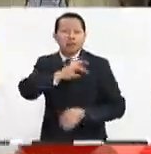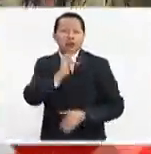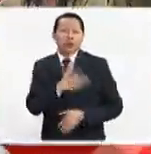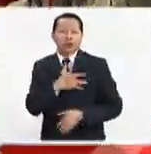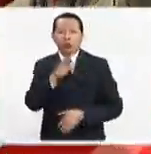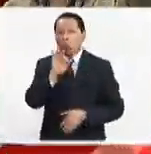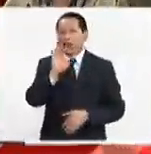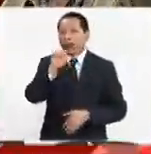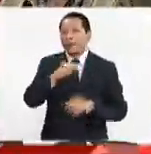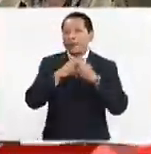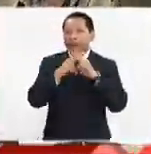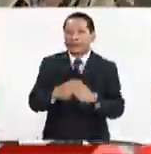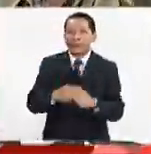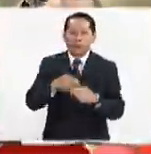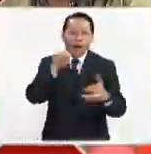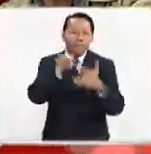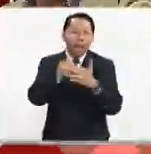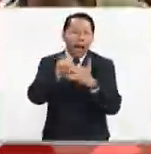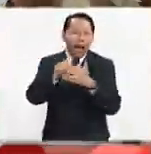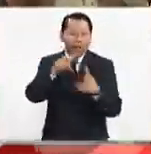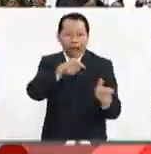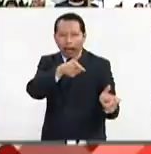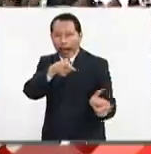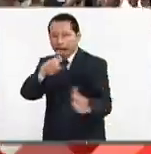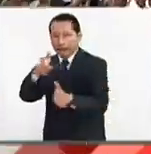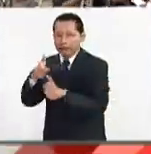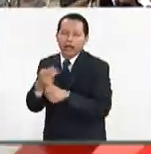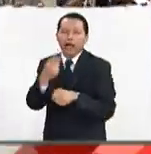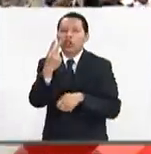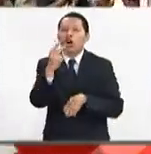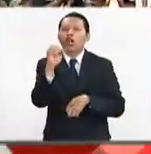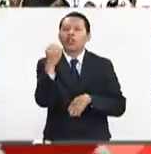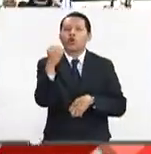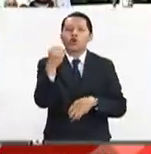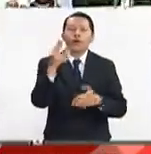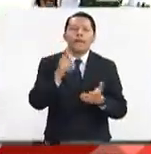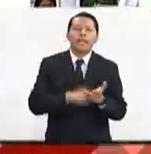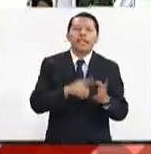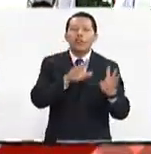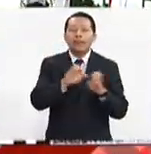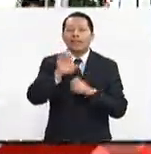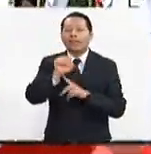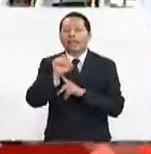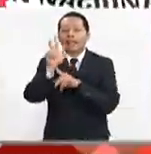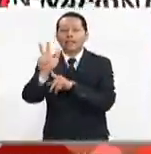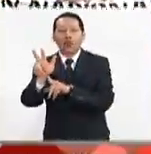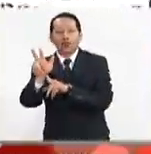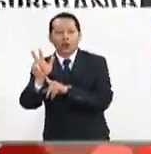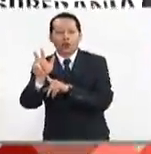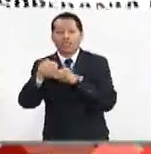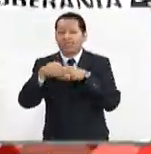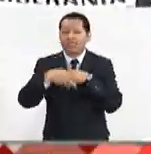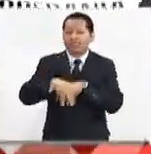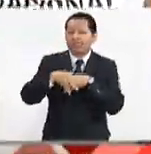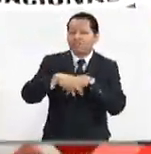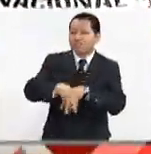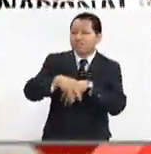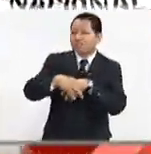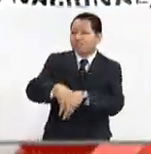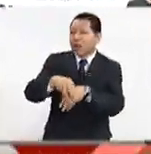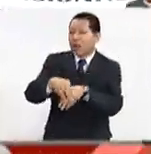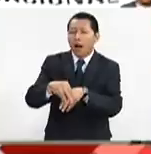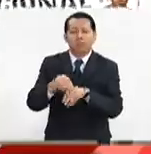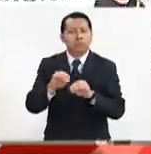49 aniversario de la matanza estudiantil del 2 de octubre de 1968, la cual finalizó con saldo blanco en el